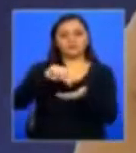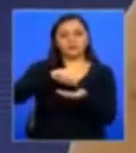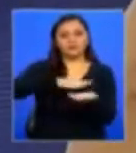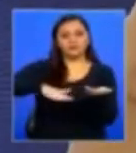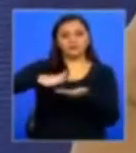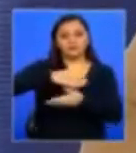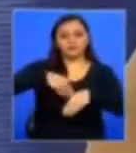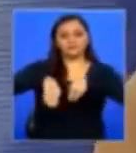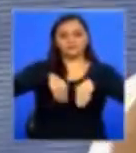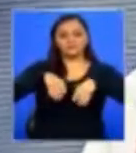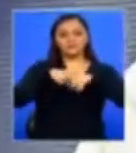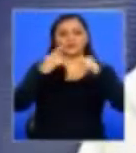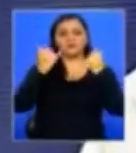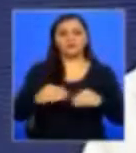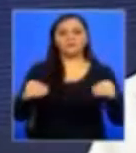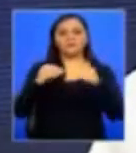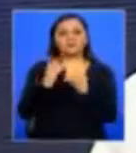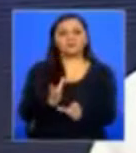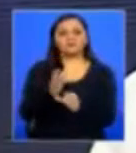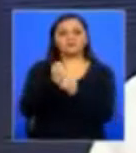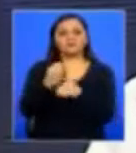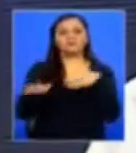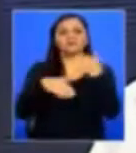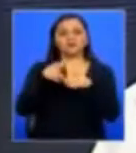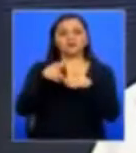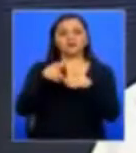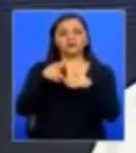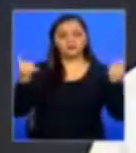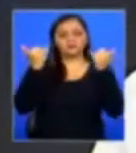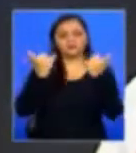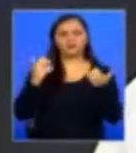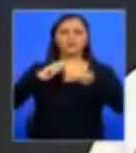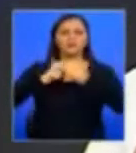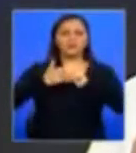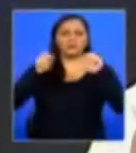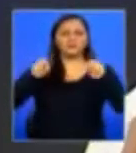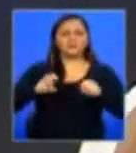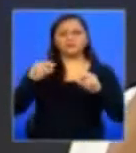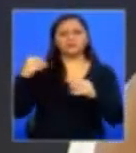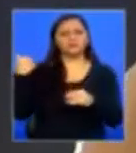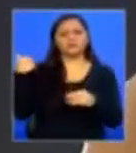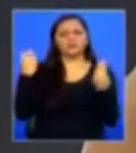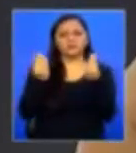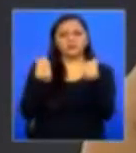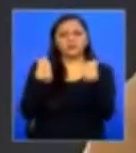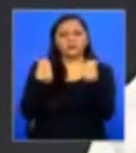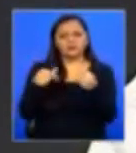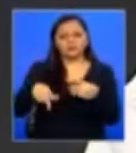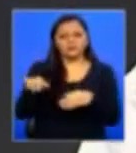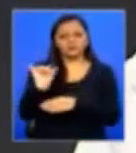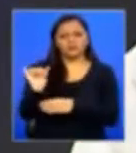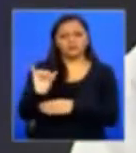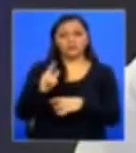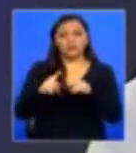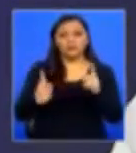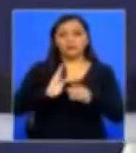comercial. Vamos a recuperarnos, compañeros. Sin embargo, esto es un problema porque no tenemos moneda nacional y más tarde nos pueden